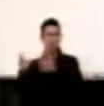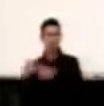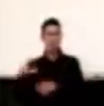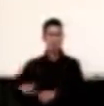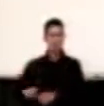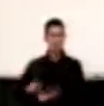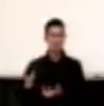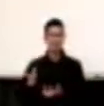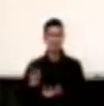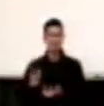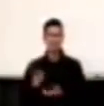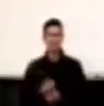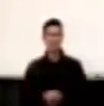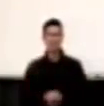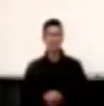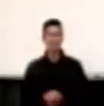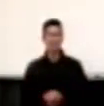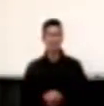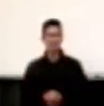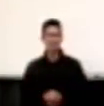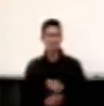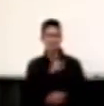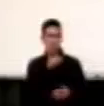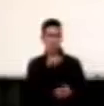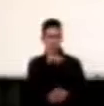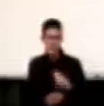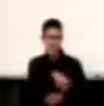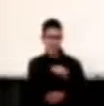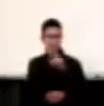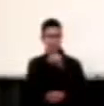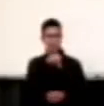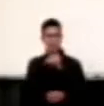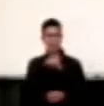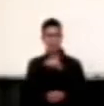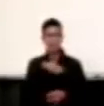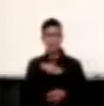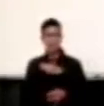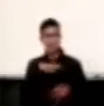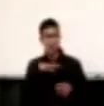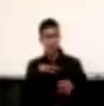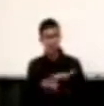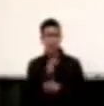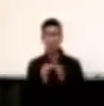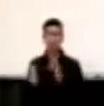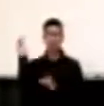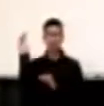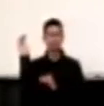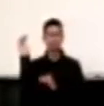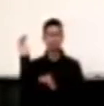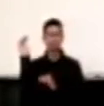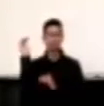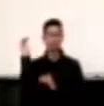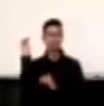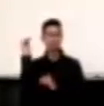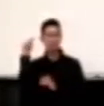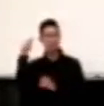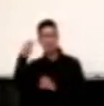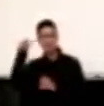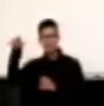nuevo de local, desde lo local, pero que te impacta en lo global. Si